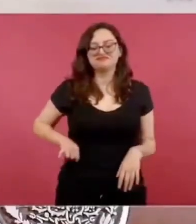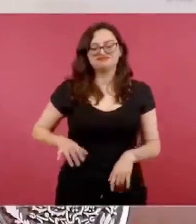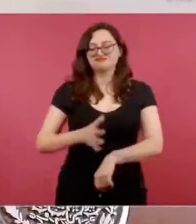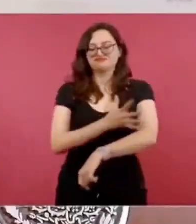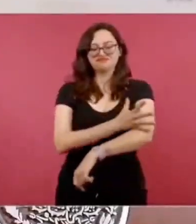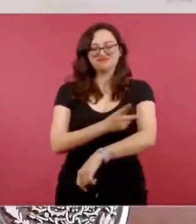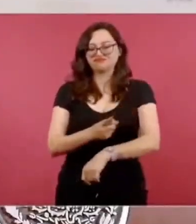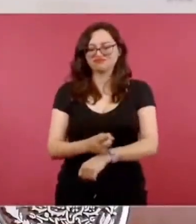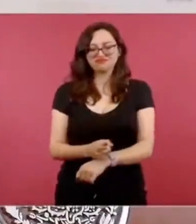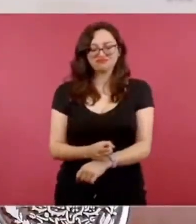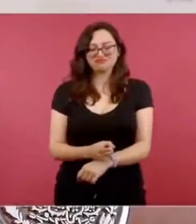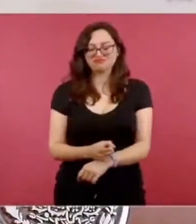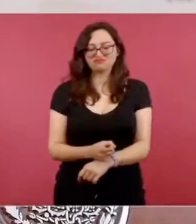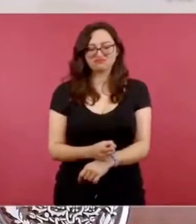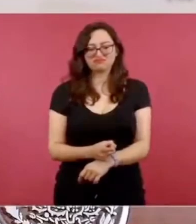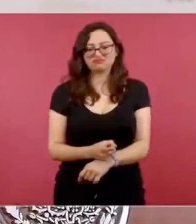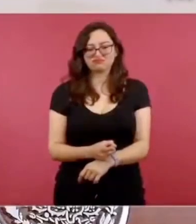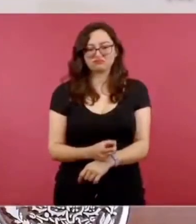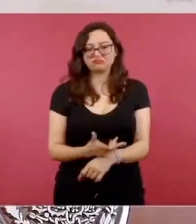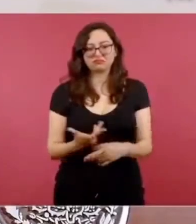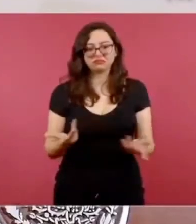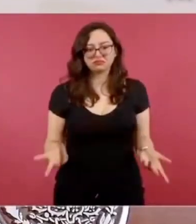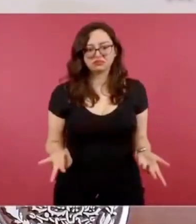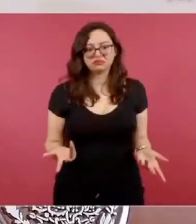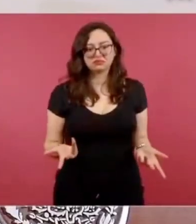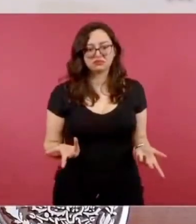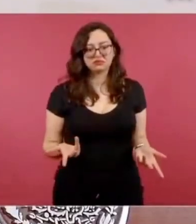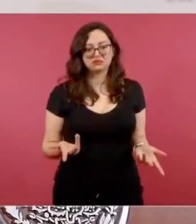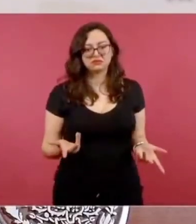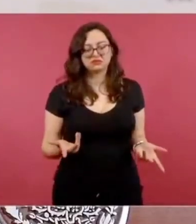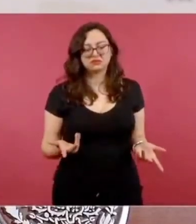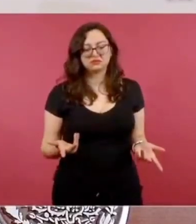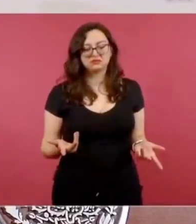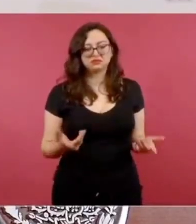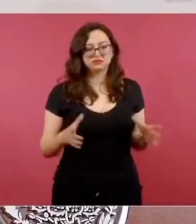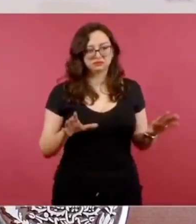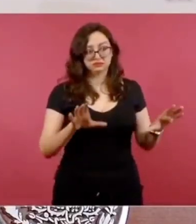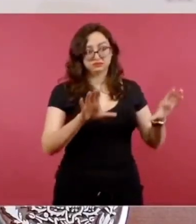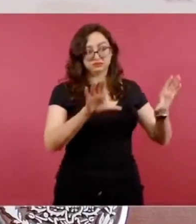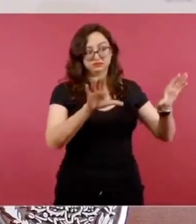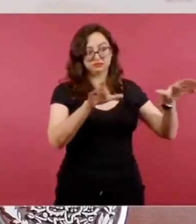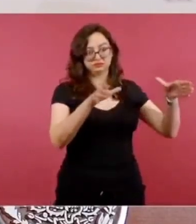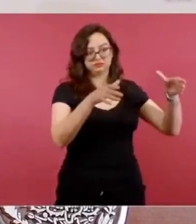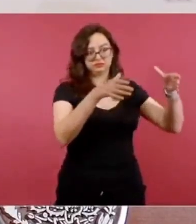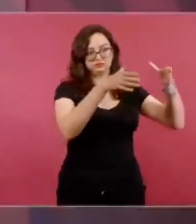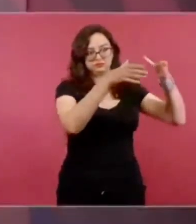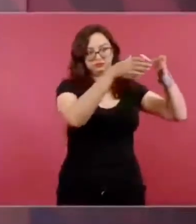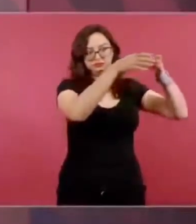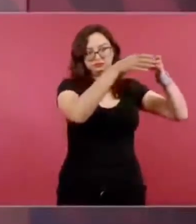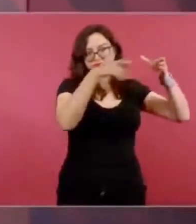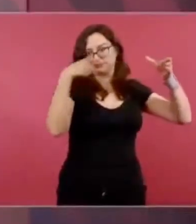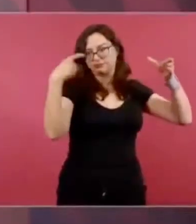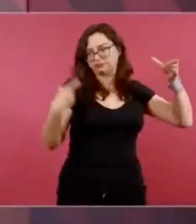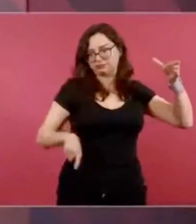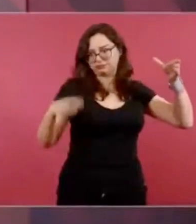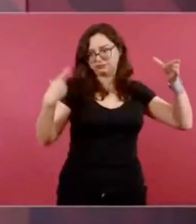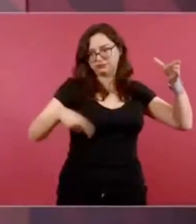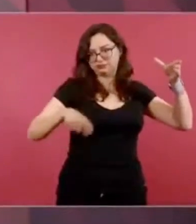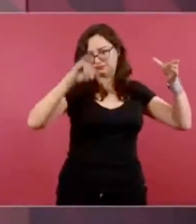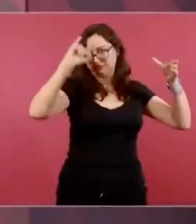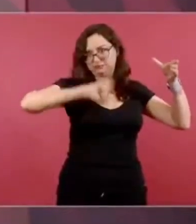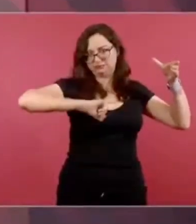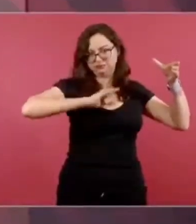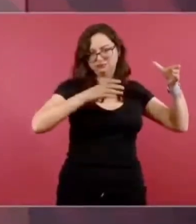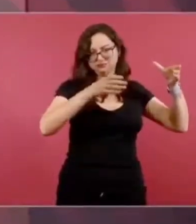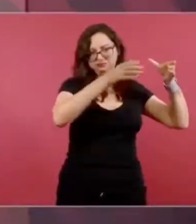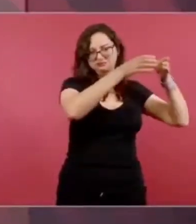ni a los potentados, a los jefes, a la cúpula les interesaba el Poder